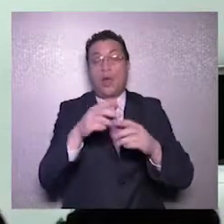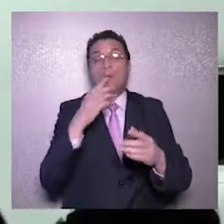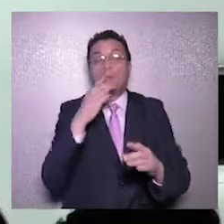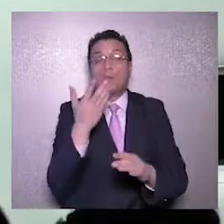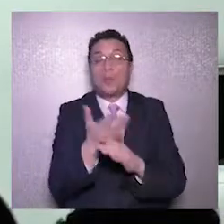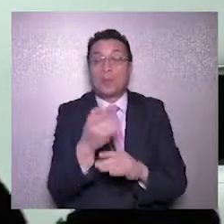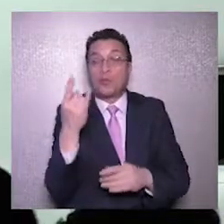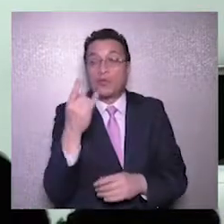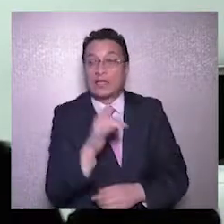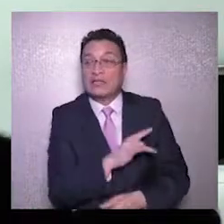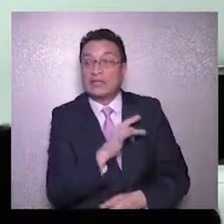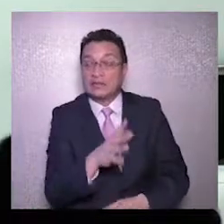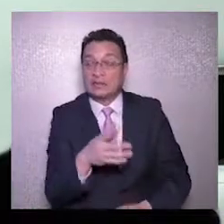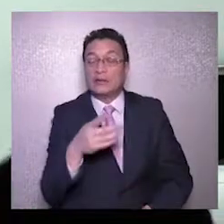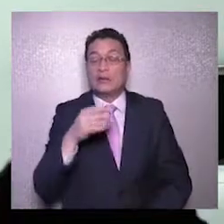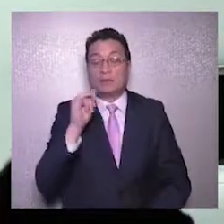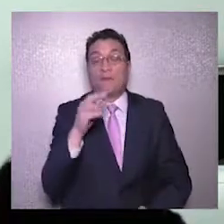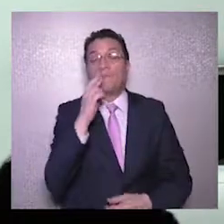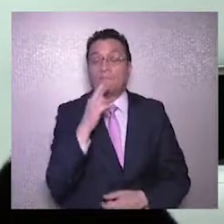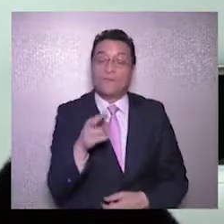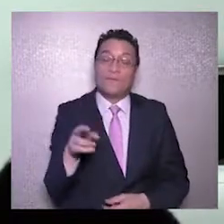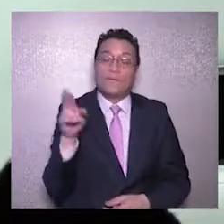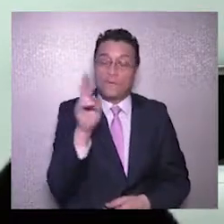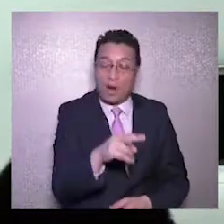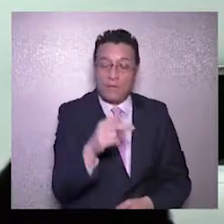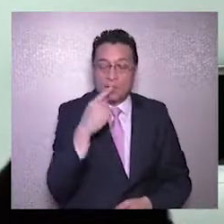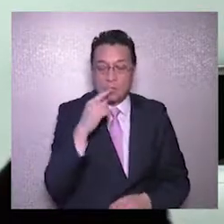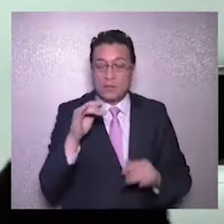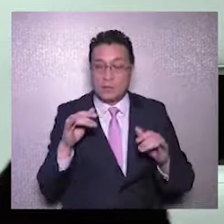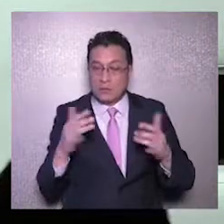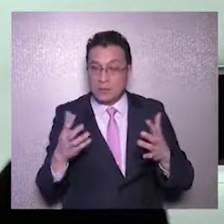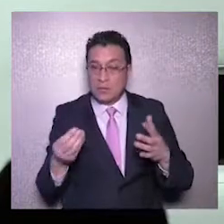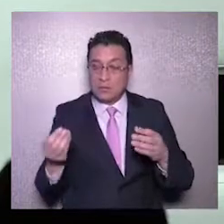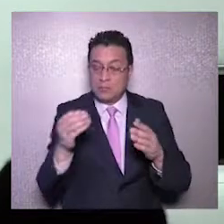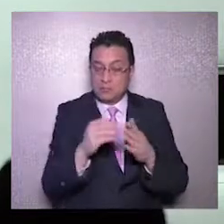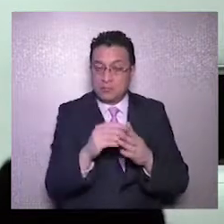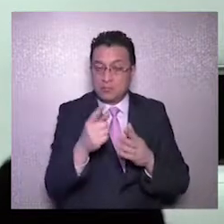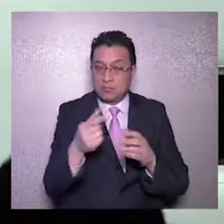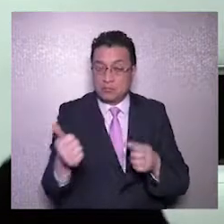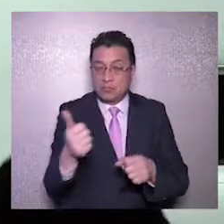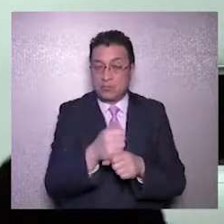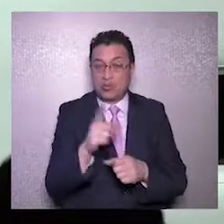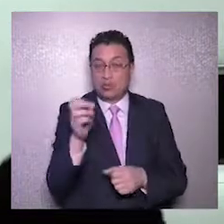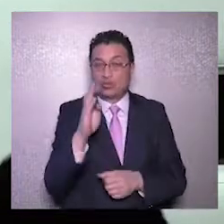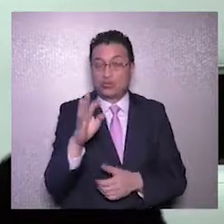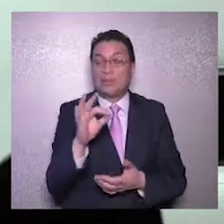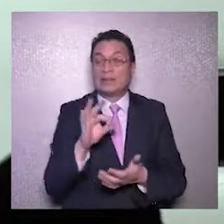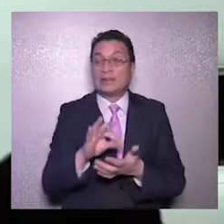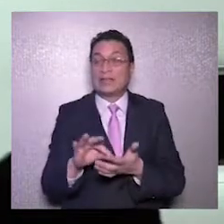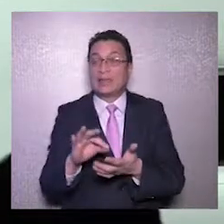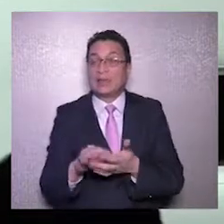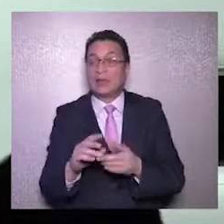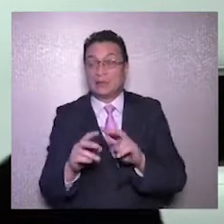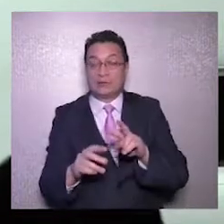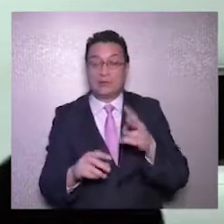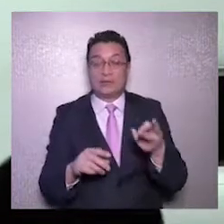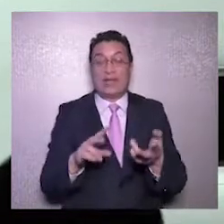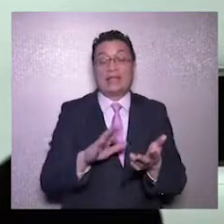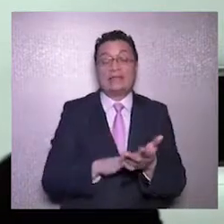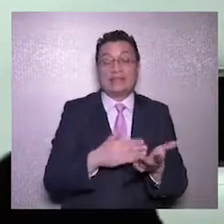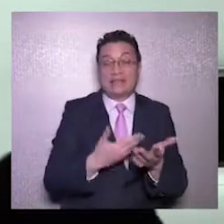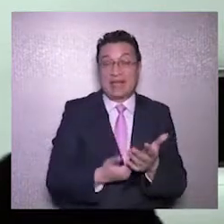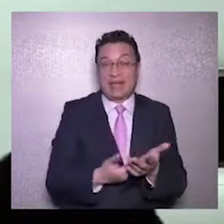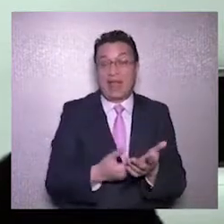de Chile con el CEP, ¿no es cierto?, de volver a recrear y reemplazar la subsecretaría de redes por una Dirección General de Sanidad, que